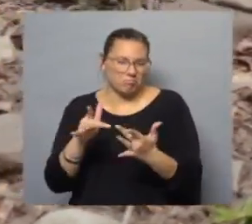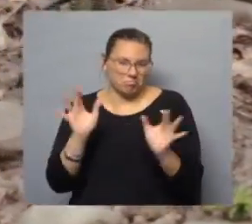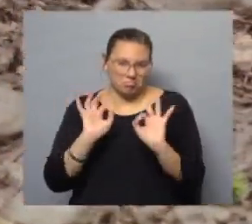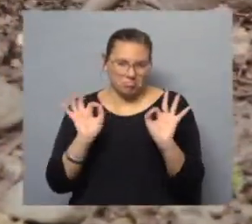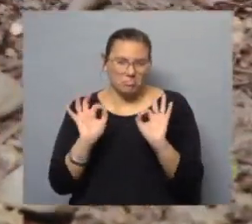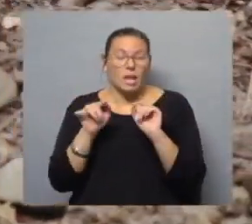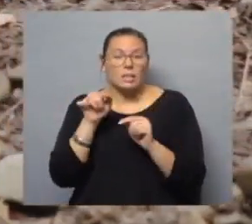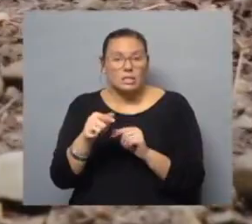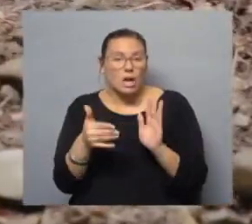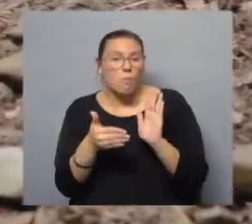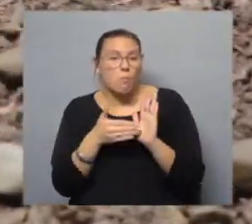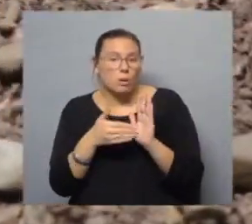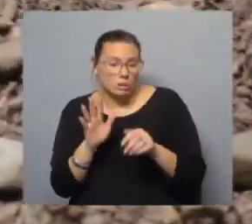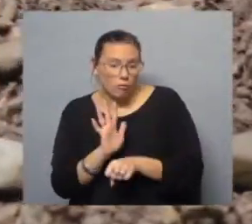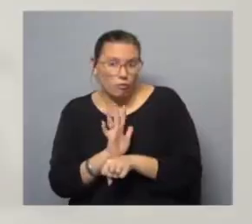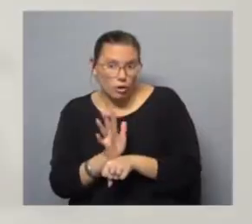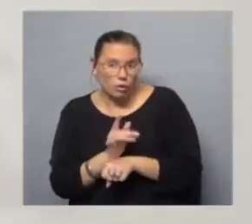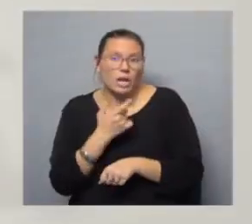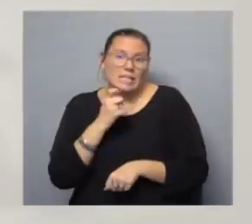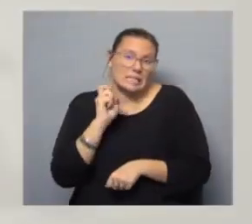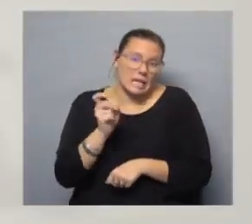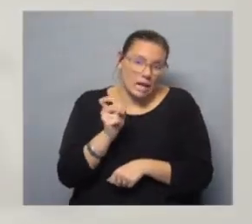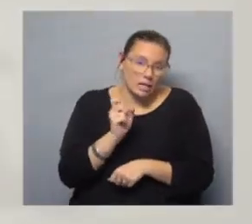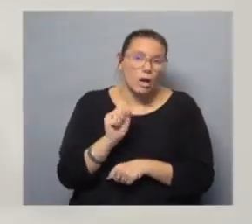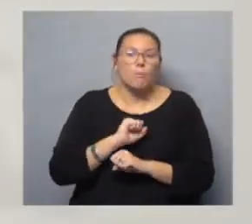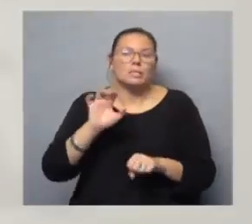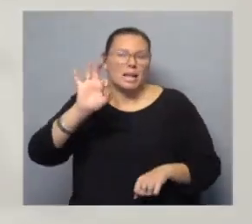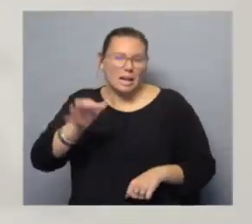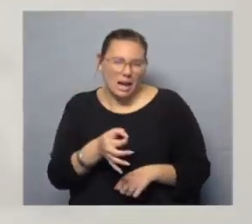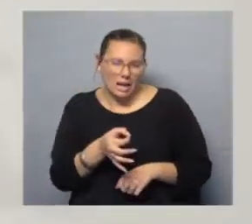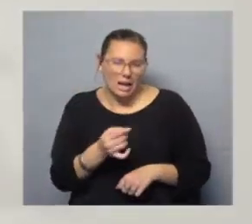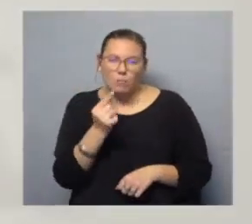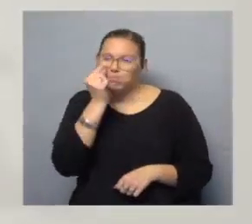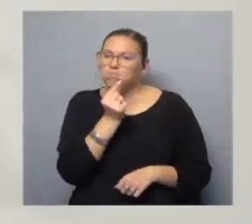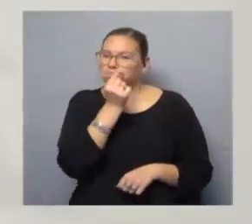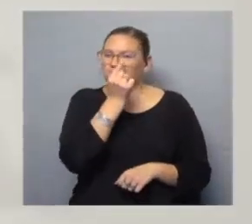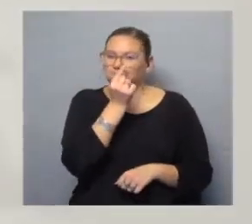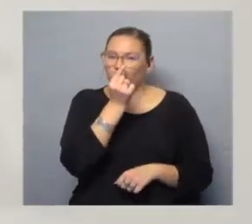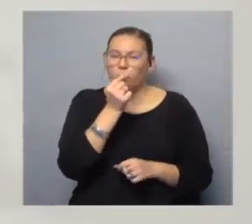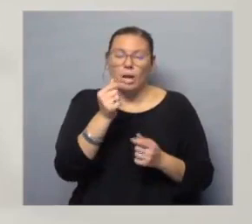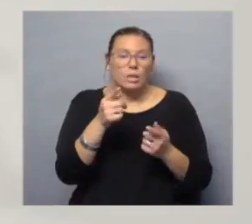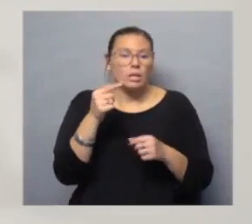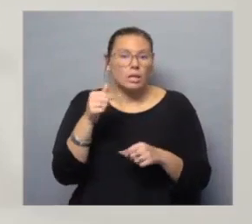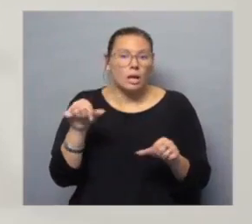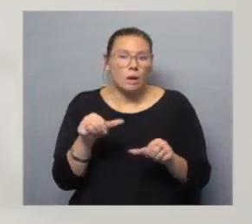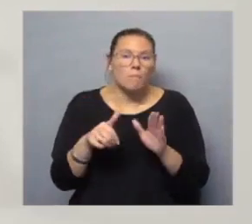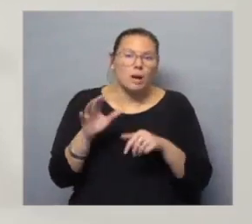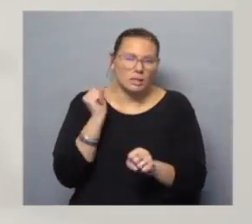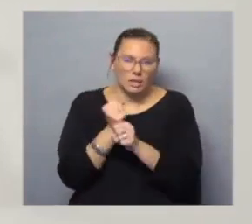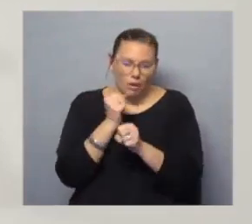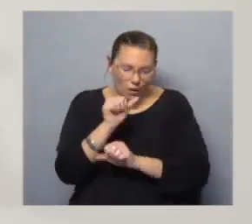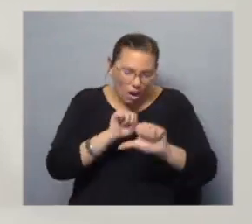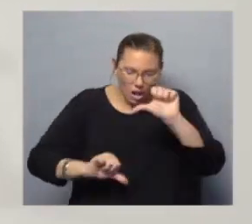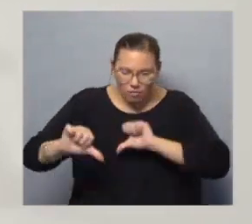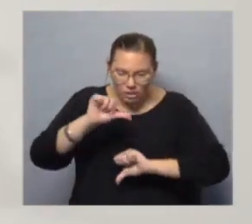A partir de esas muestras biológicas, que puede ser sangre, puede ser materia fecal, hisopados nasales, es donde hacemos el trabajo más de laboratorio,